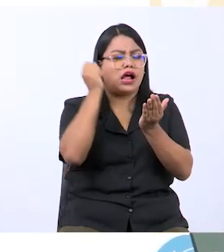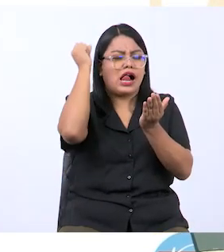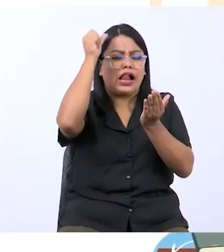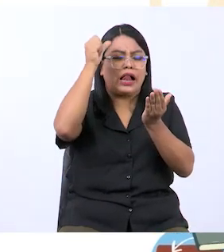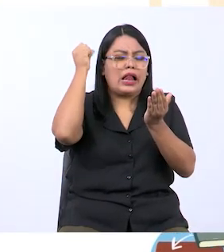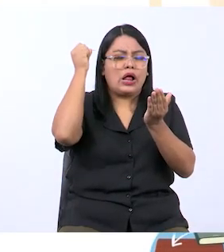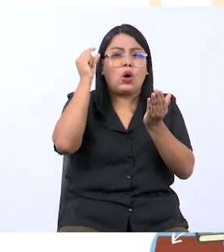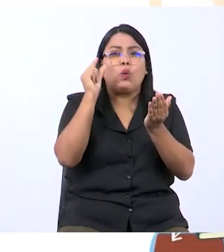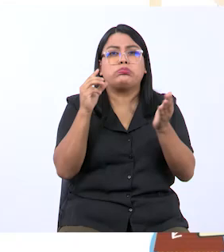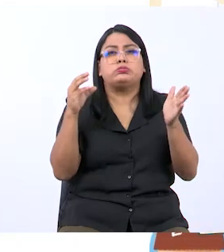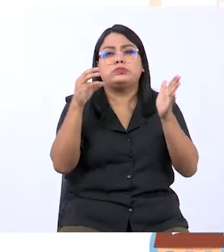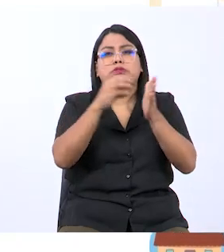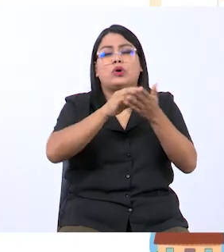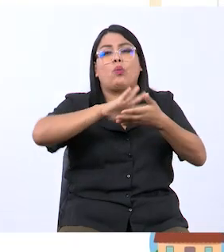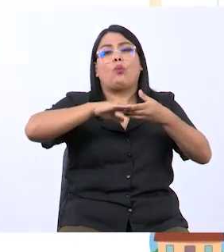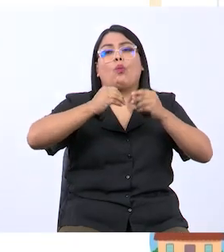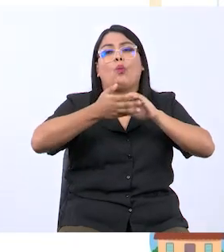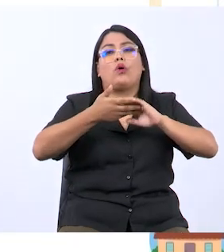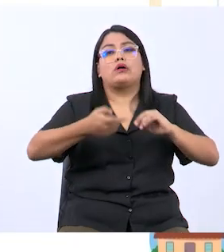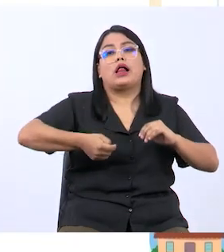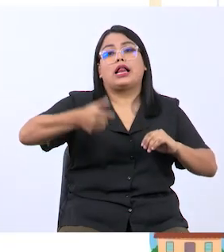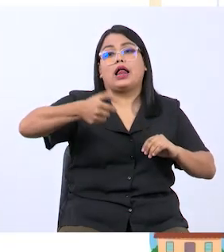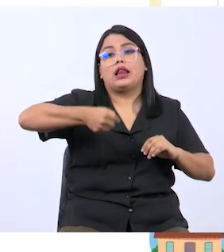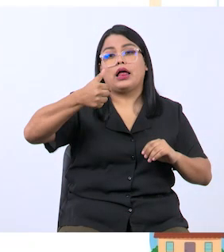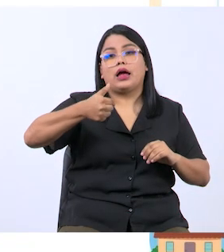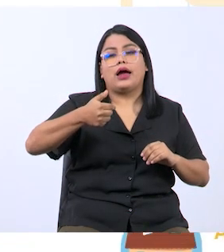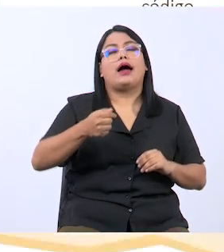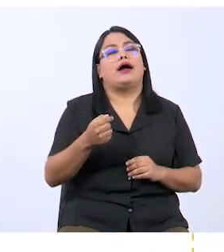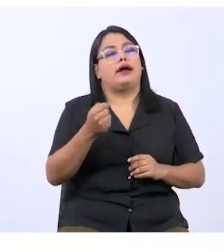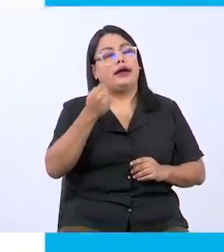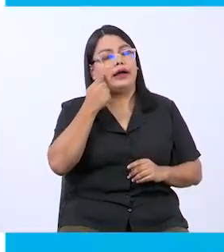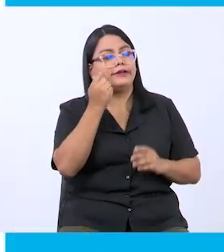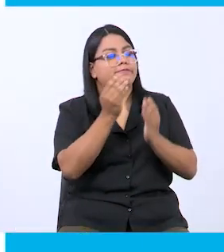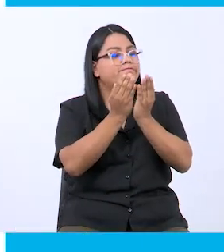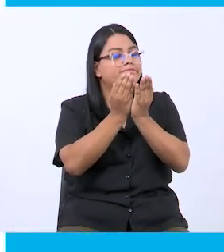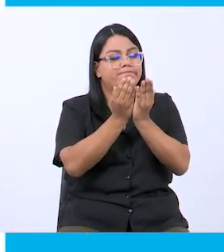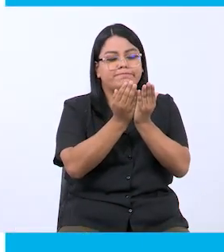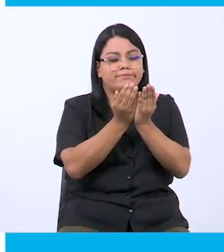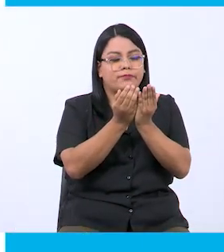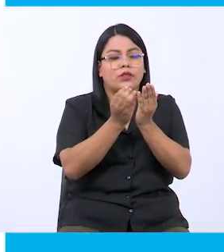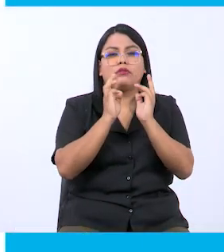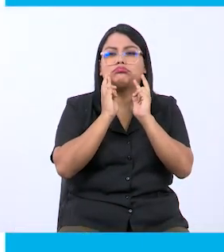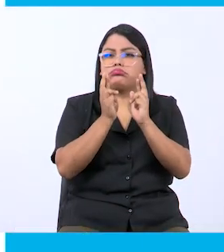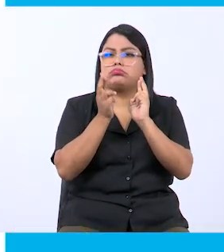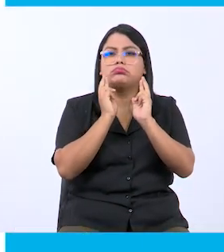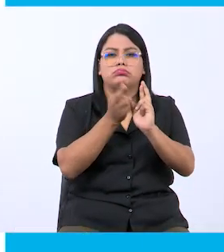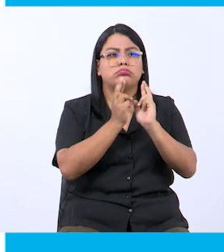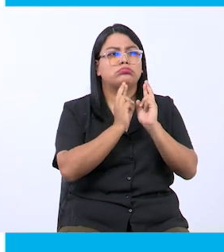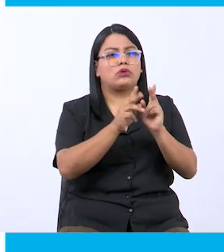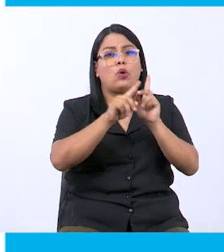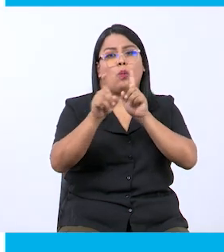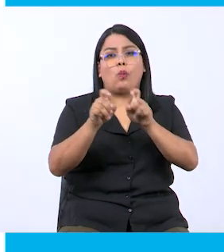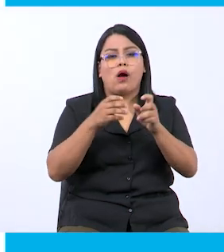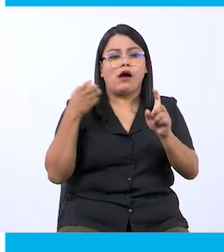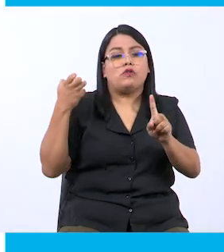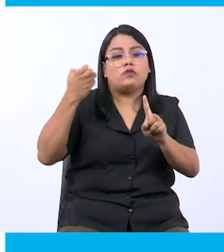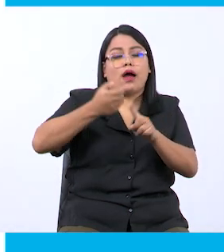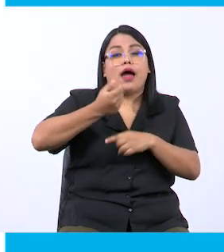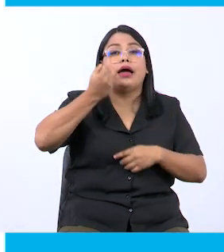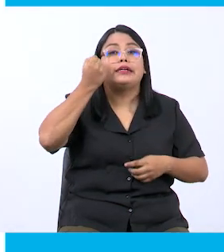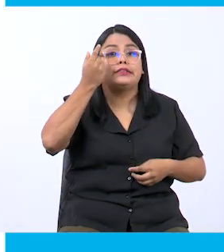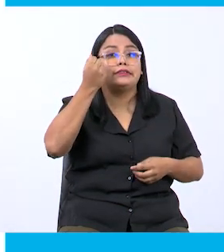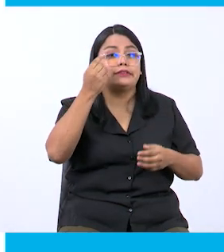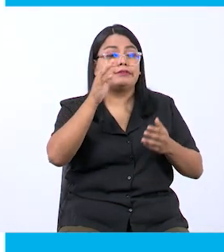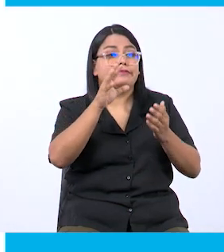y el análisis de un fragmento de un cuento policial. A partir de la lectura, se responden algunas preguntas enfocadas